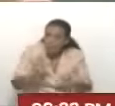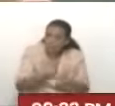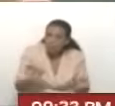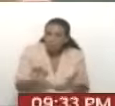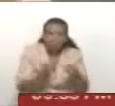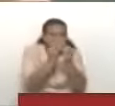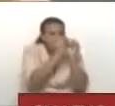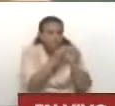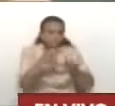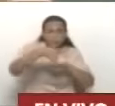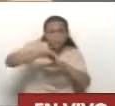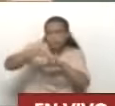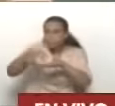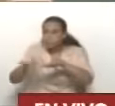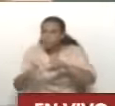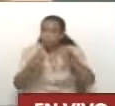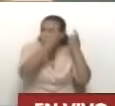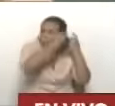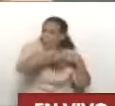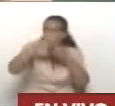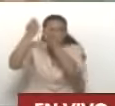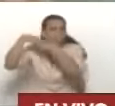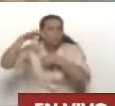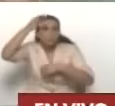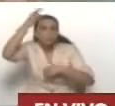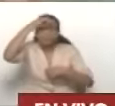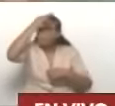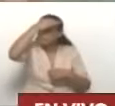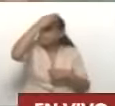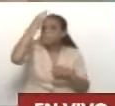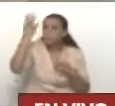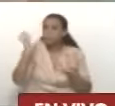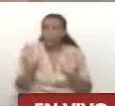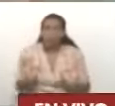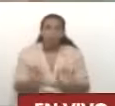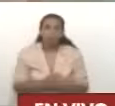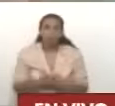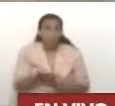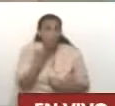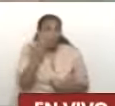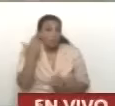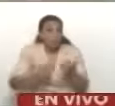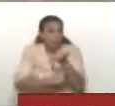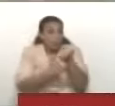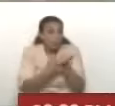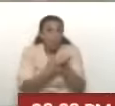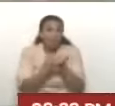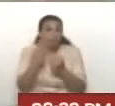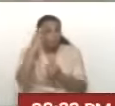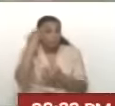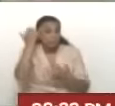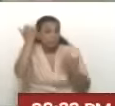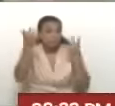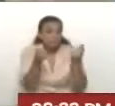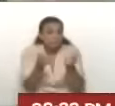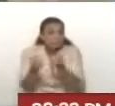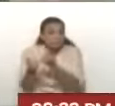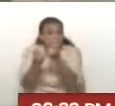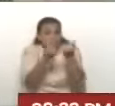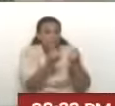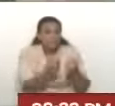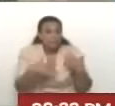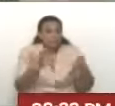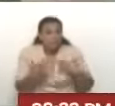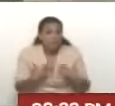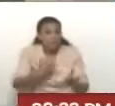son muchísimas las mujeres que se dedican a esto, a esta área, presidente. Es muy importante apoyar toda la actividad económica de la mujer. Y